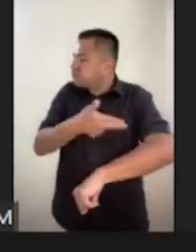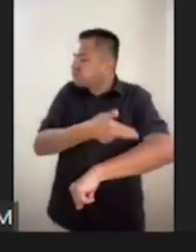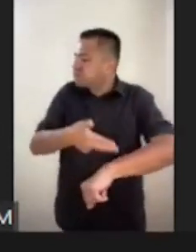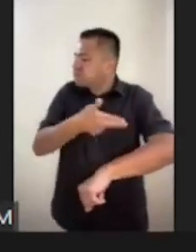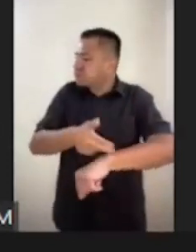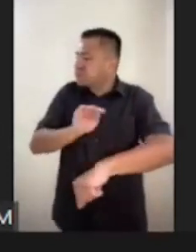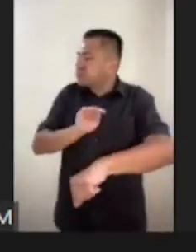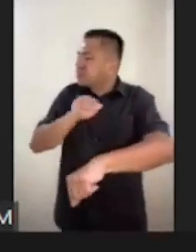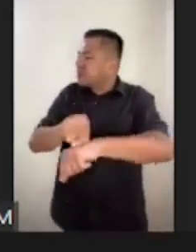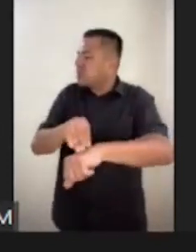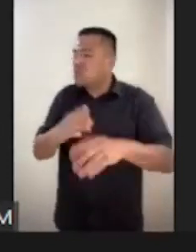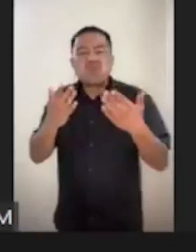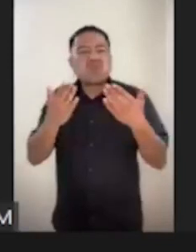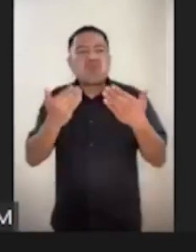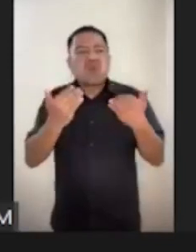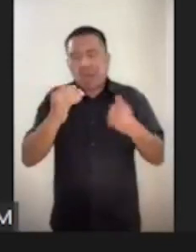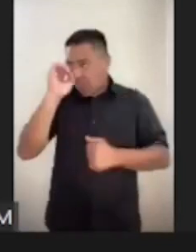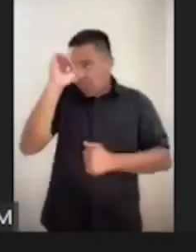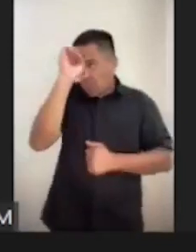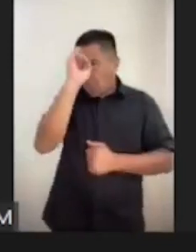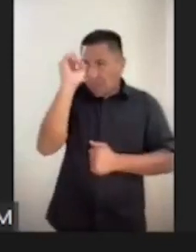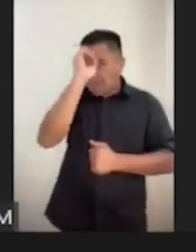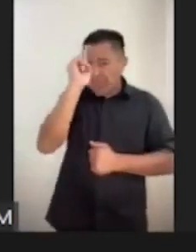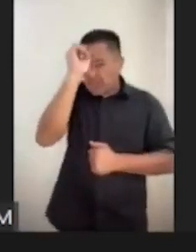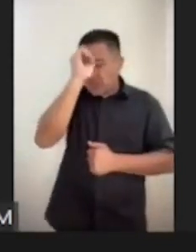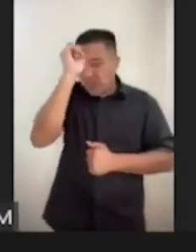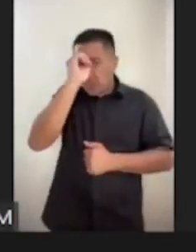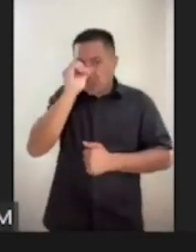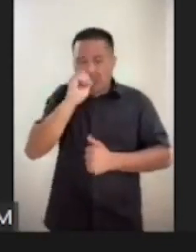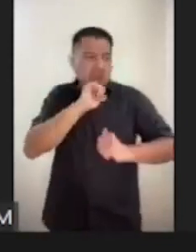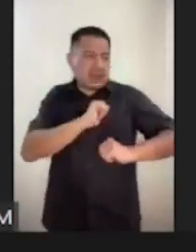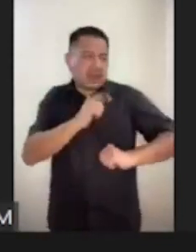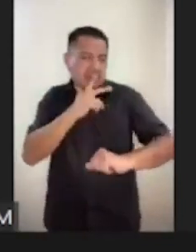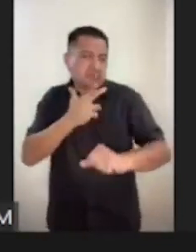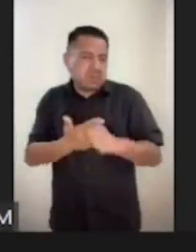practicar en opinión de la ponencia.